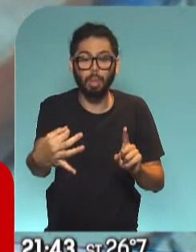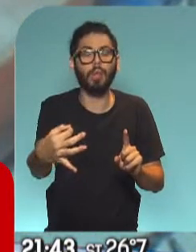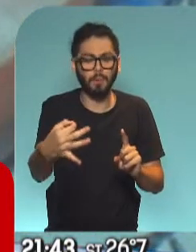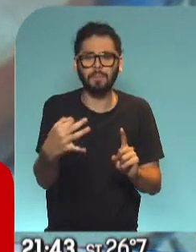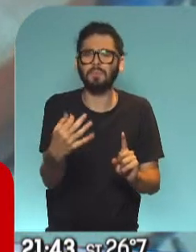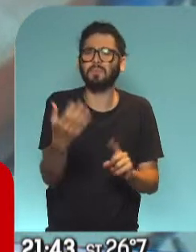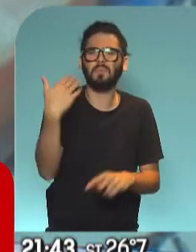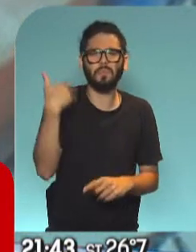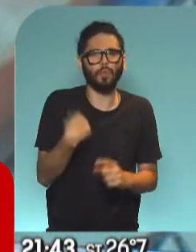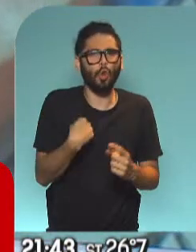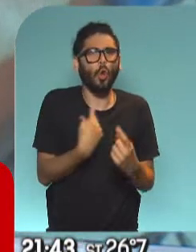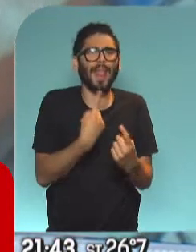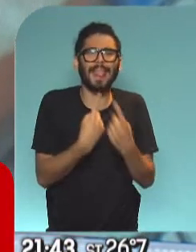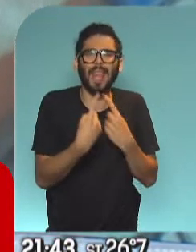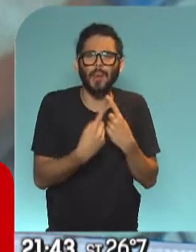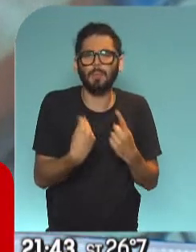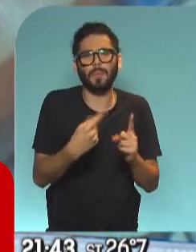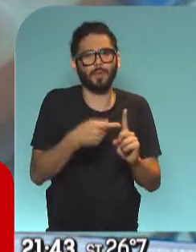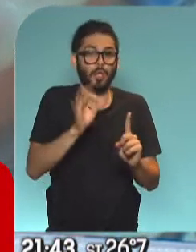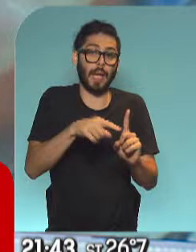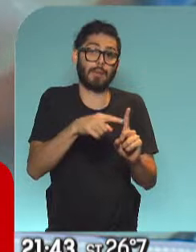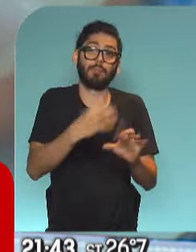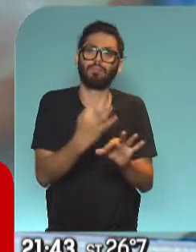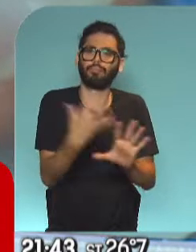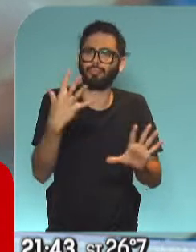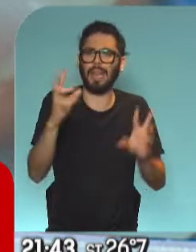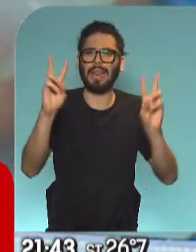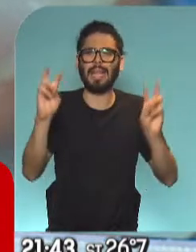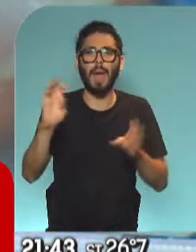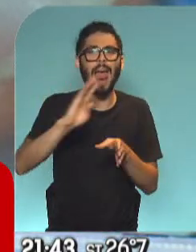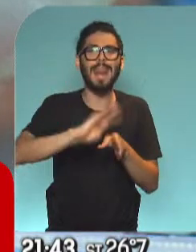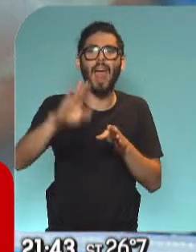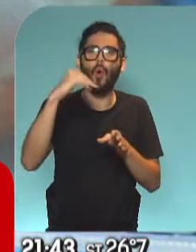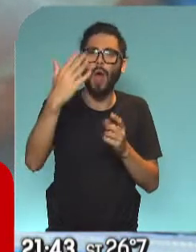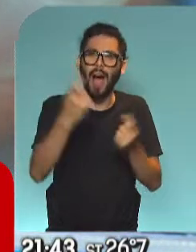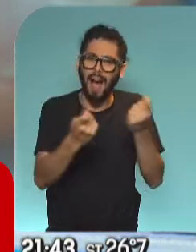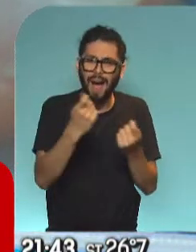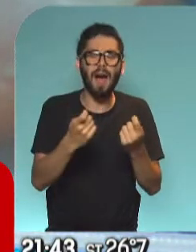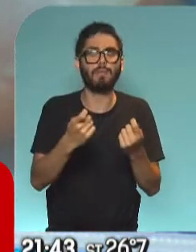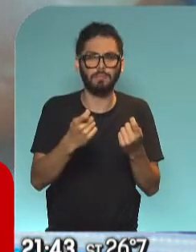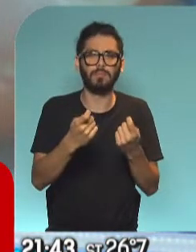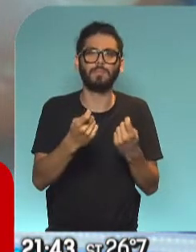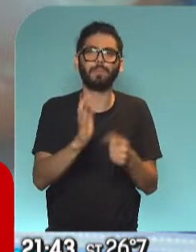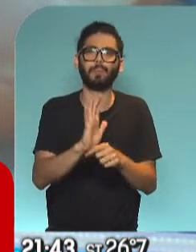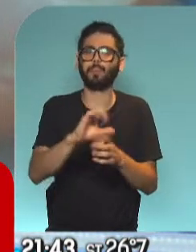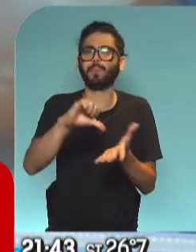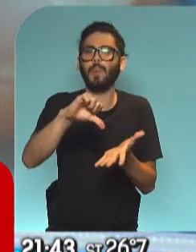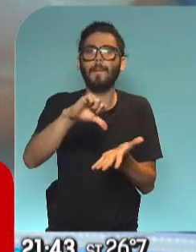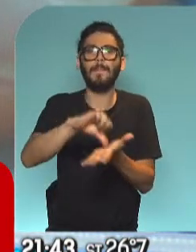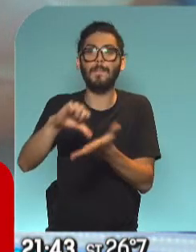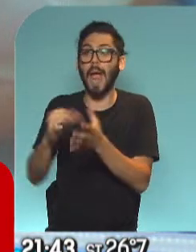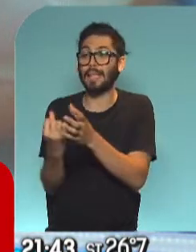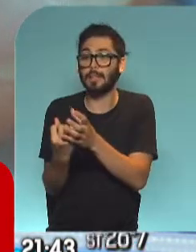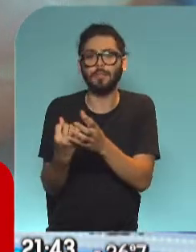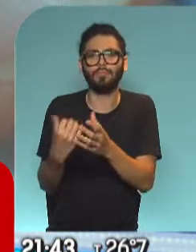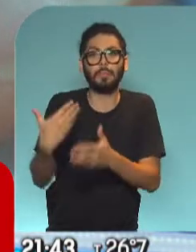momento sabiendo que era un especialista en tema deuda externa, negociación de países